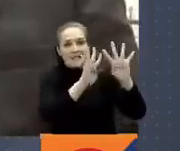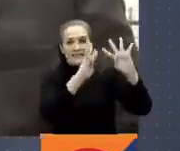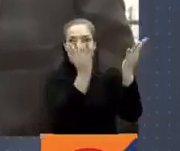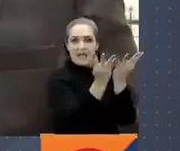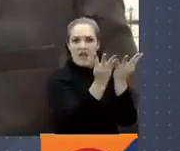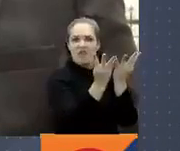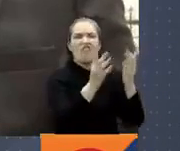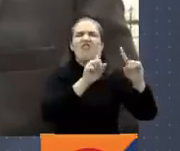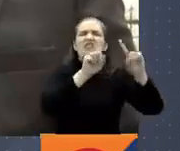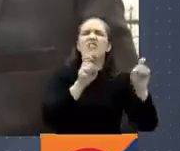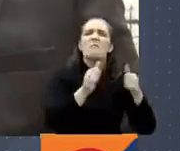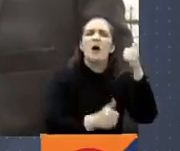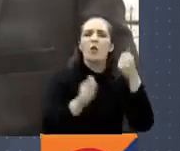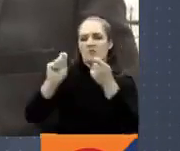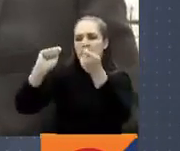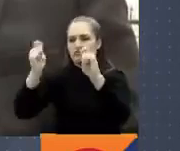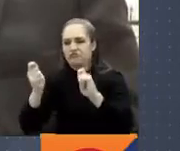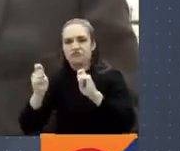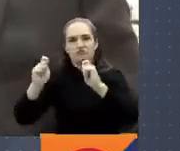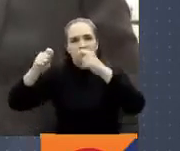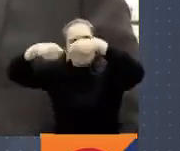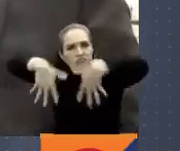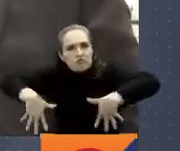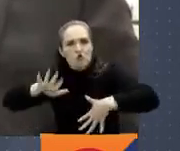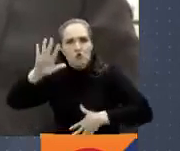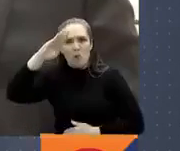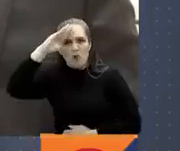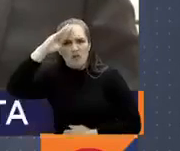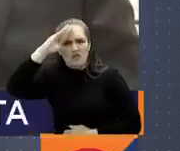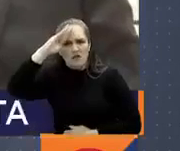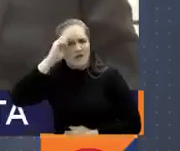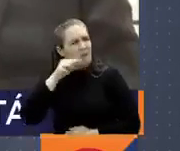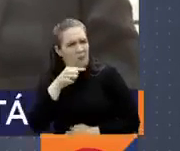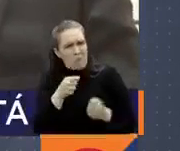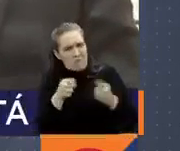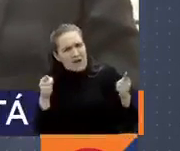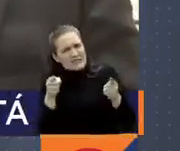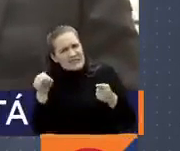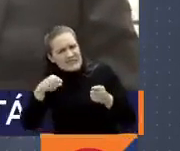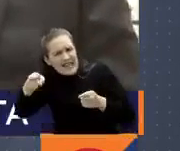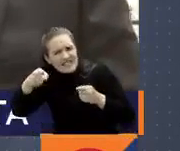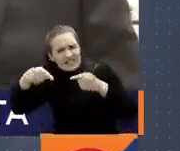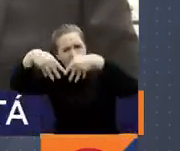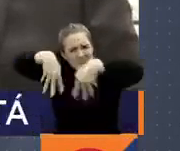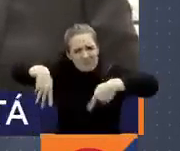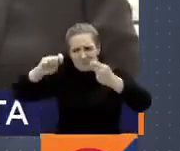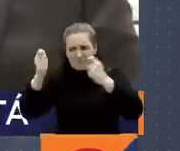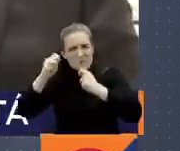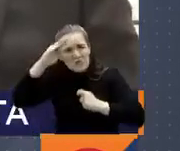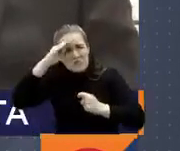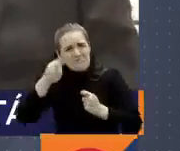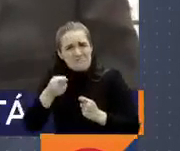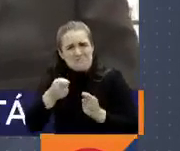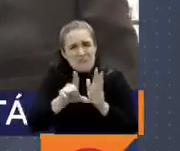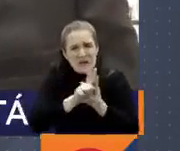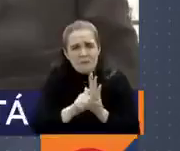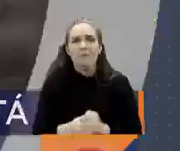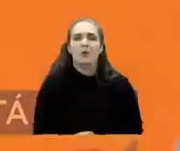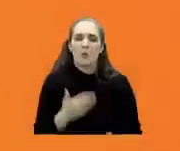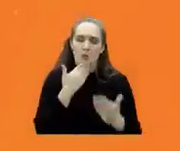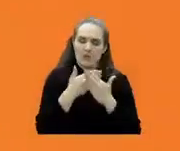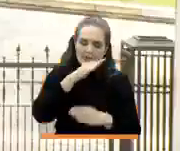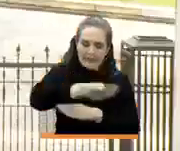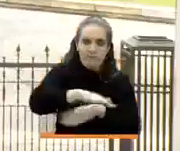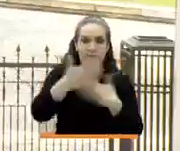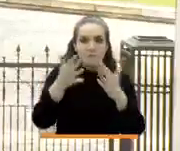Diego Giraldo. Muy buenas tardes, Diego. ¿En qué consisten estos proyectos? Lo escuchamos. José Fernando, muy buenas tardes. Pues